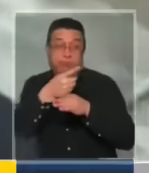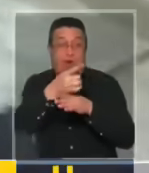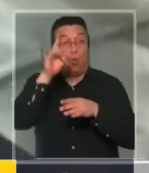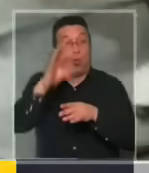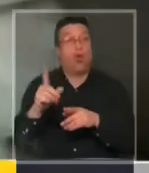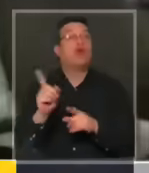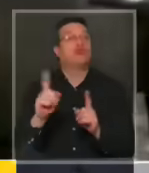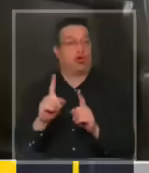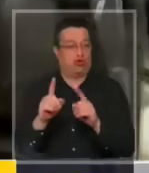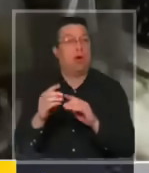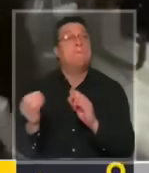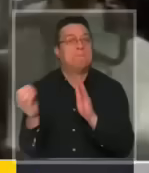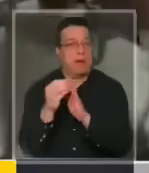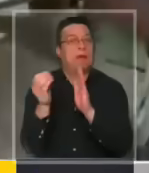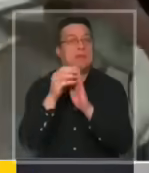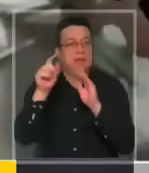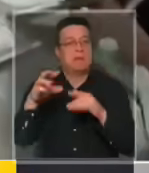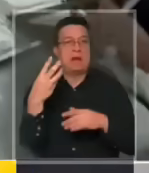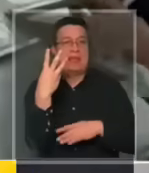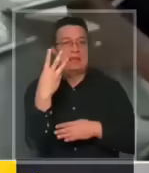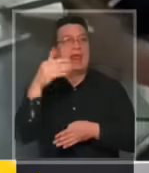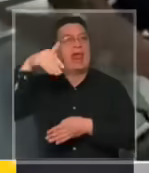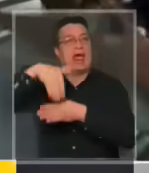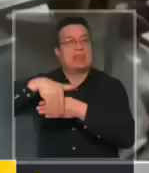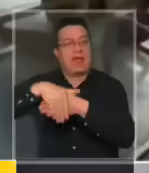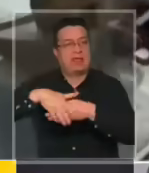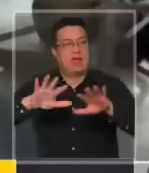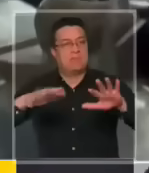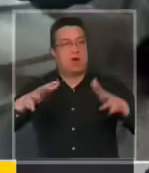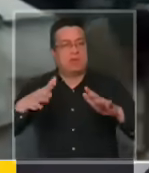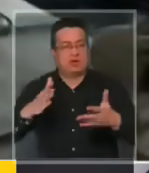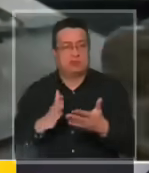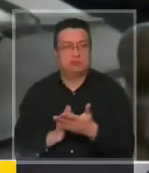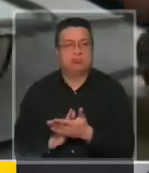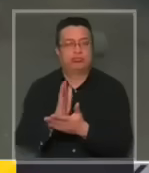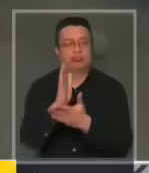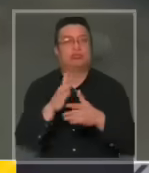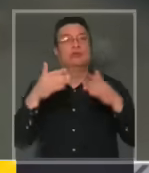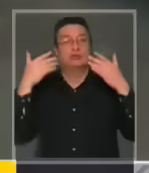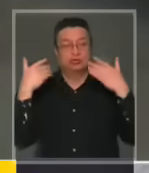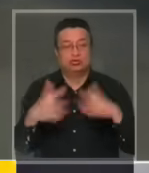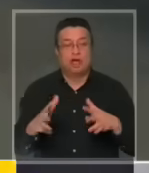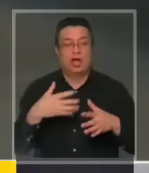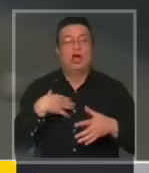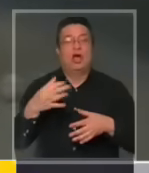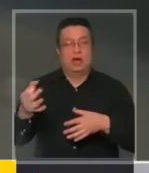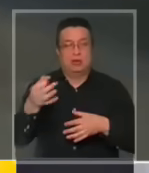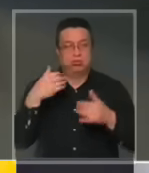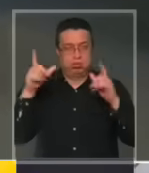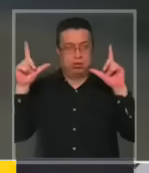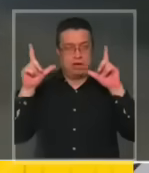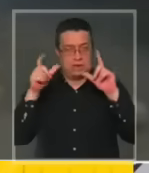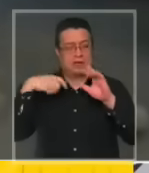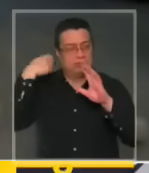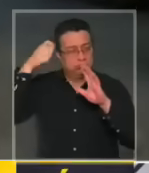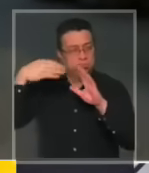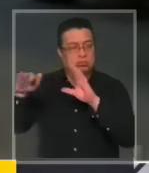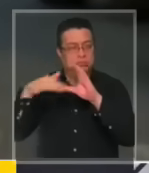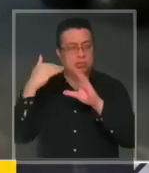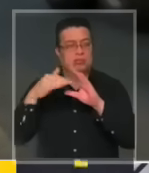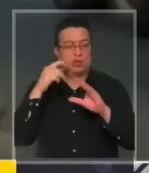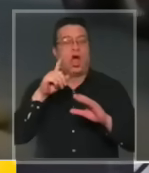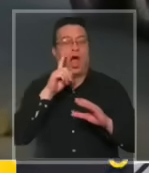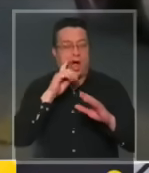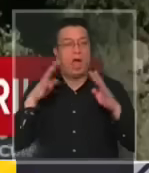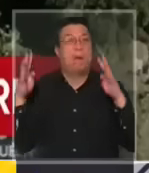produjo a partir de las 3 de la tarde aproximadamente. Ya nos llegaron imágenes de que había un contingente militar